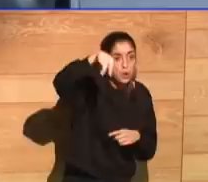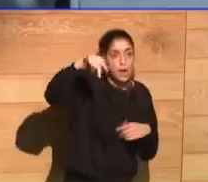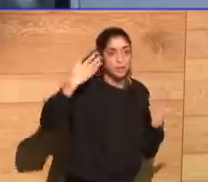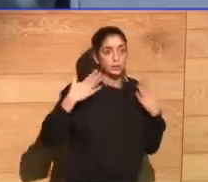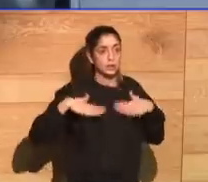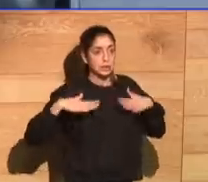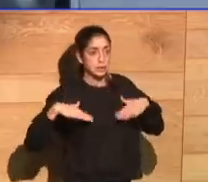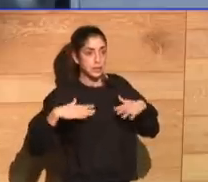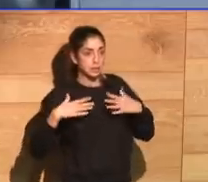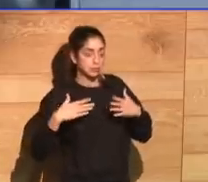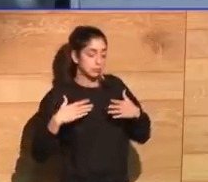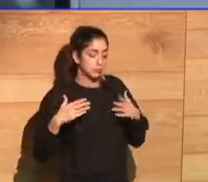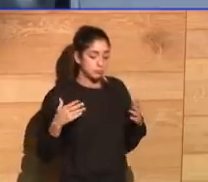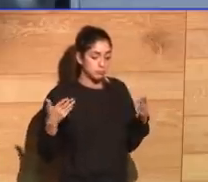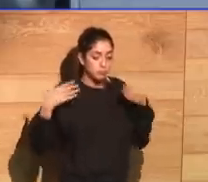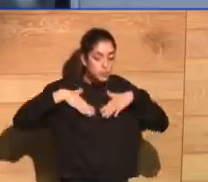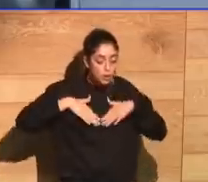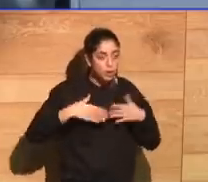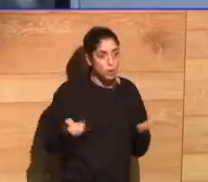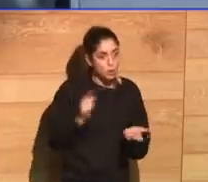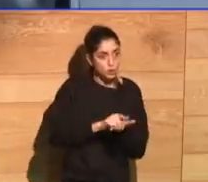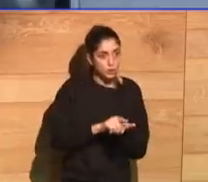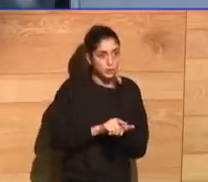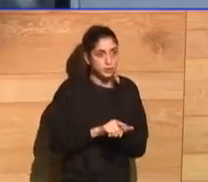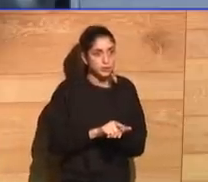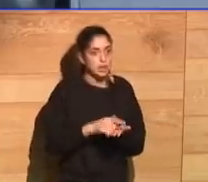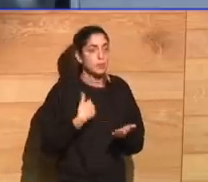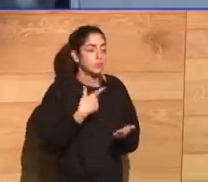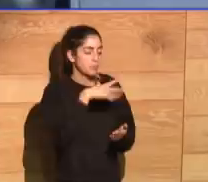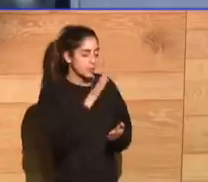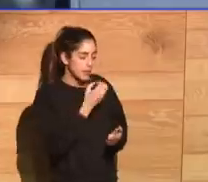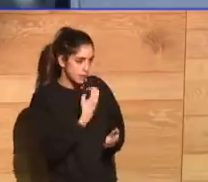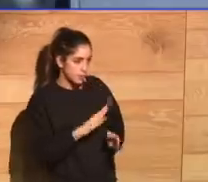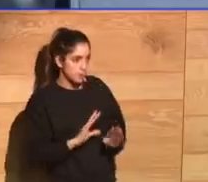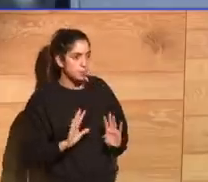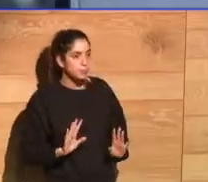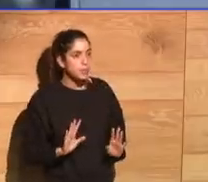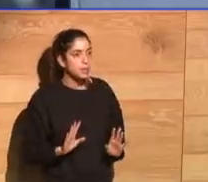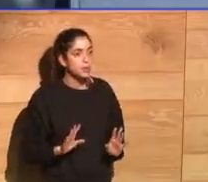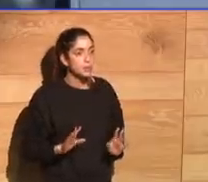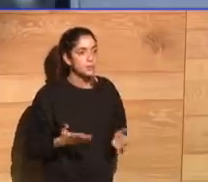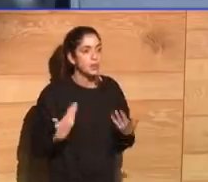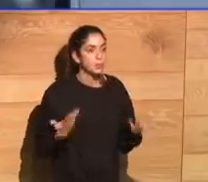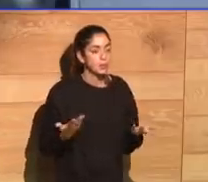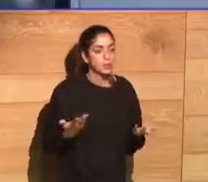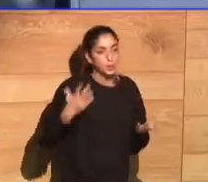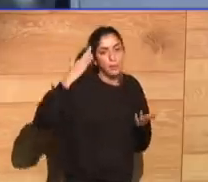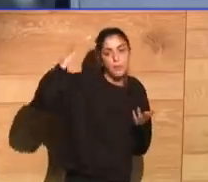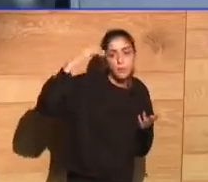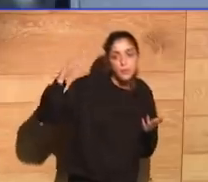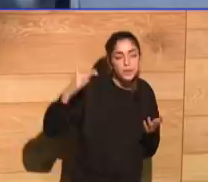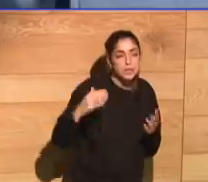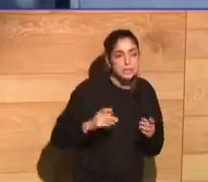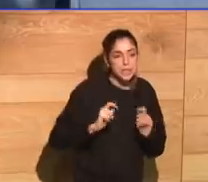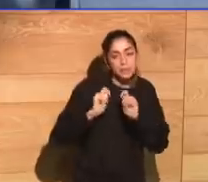ya claro. está. Y me parece bien, ¿eh? Que no... Claro, pero porque ahí estamos en eso, estamos en cuánto le quieres ceder a la fantasía, cuánto no